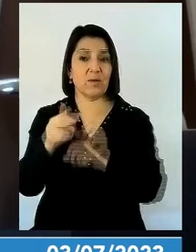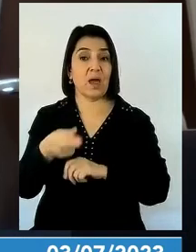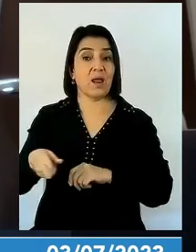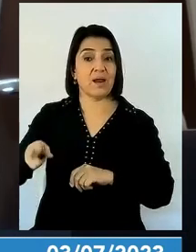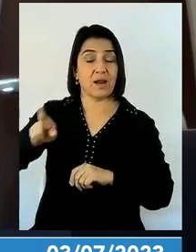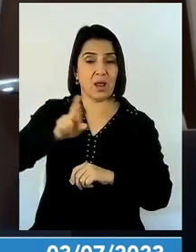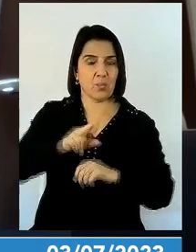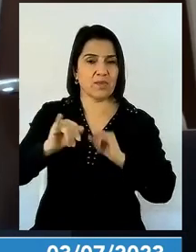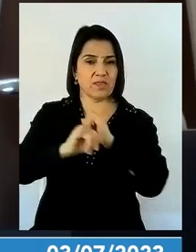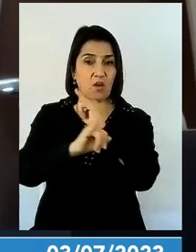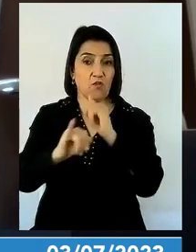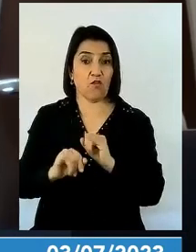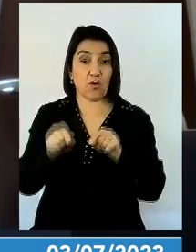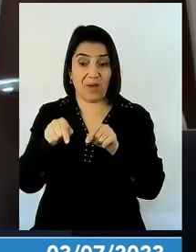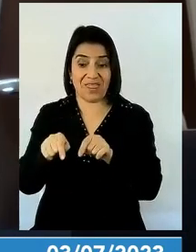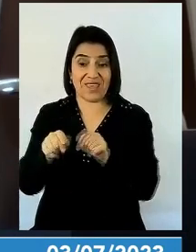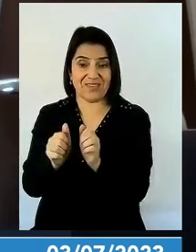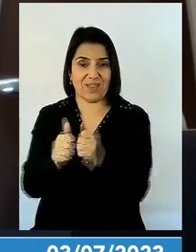Comisión Constitucional,